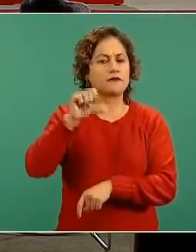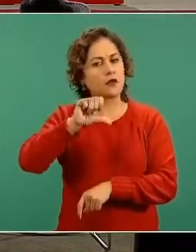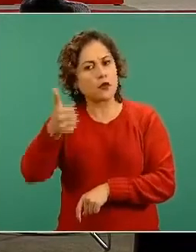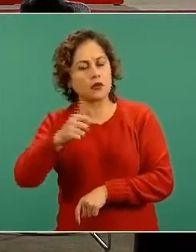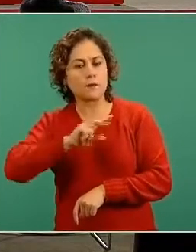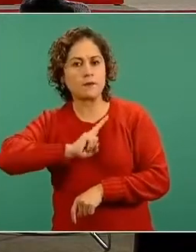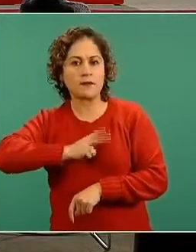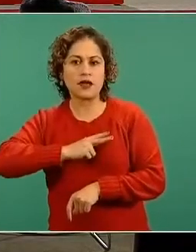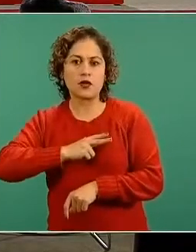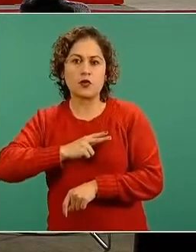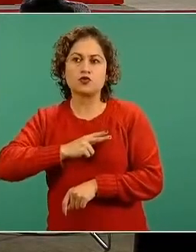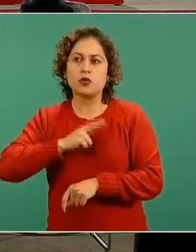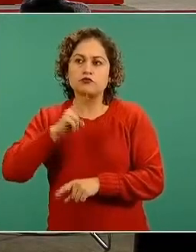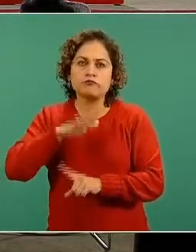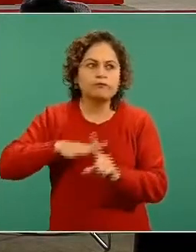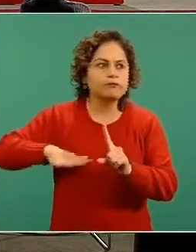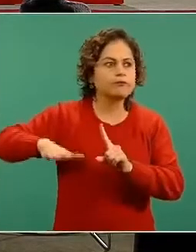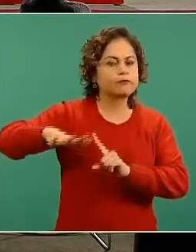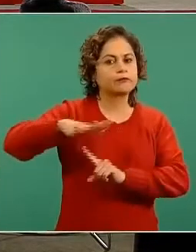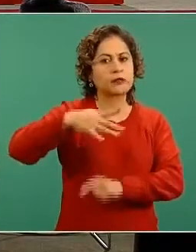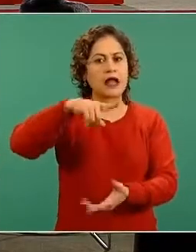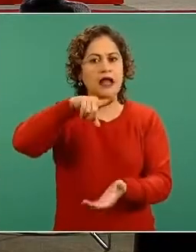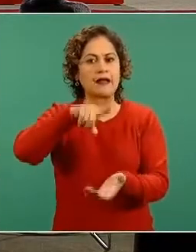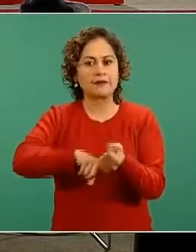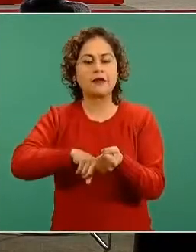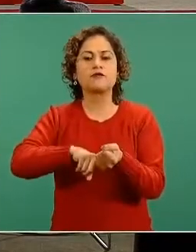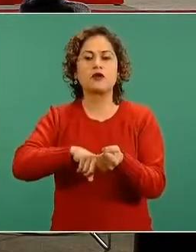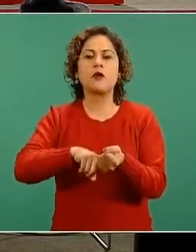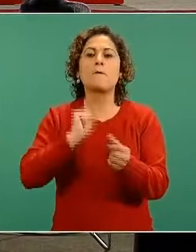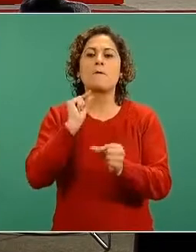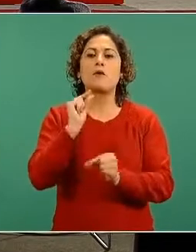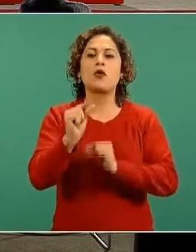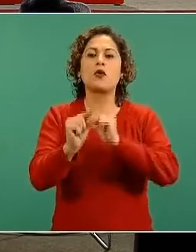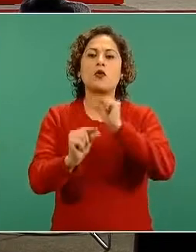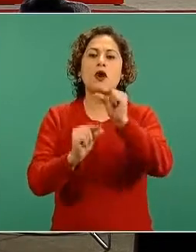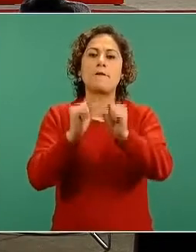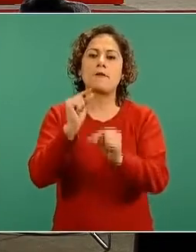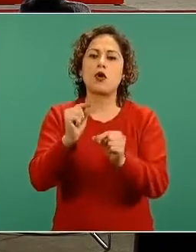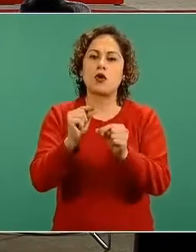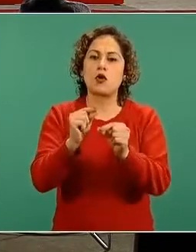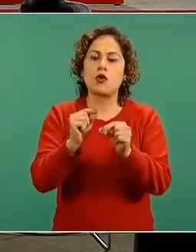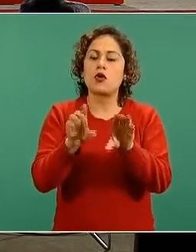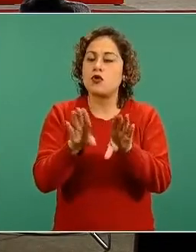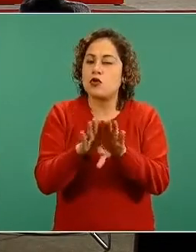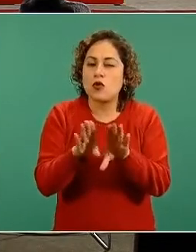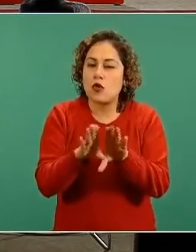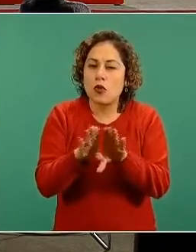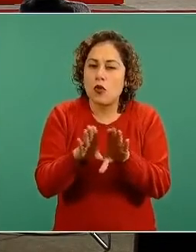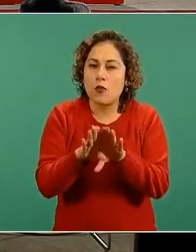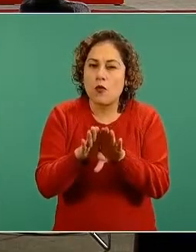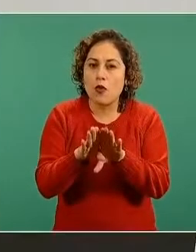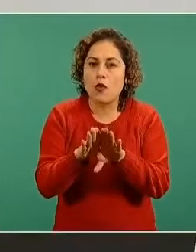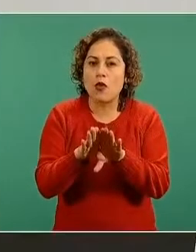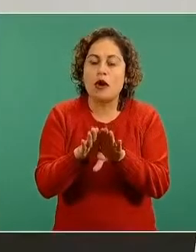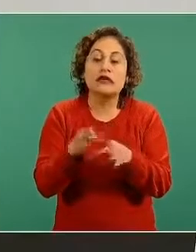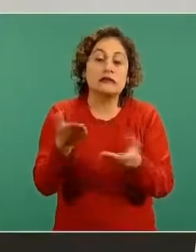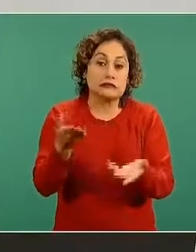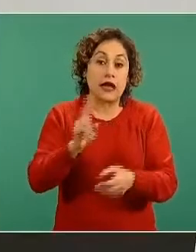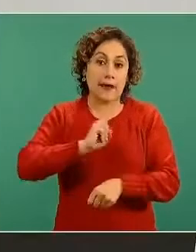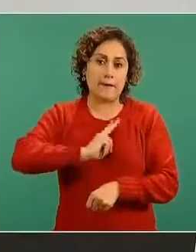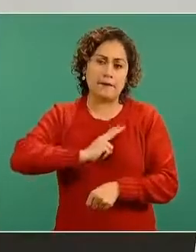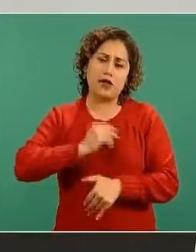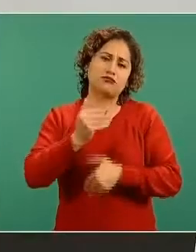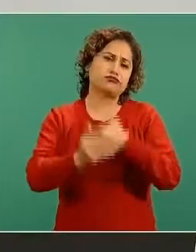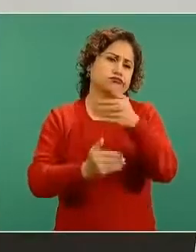que tendrán una actividad endémico-epidémica. O sea, va a existir siempre el virus SARS-CoV-2, va a